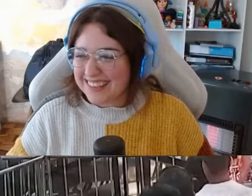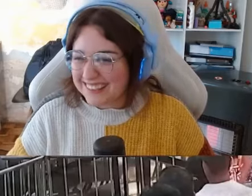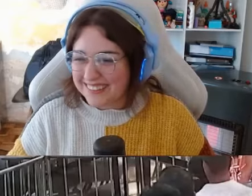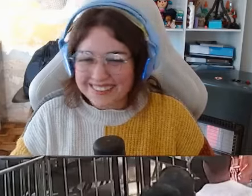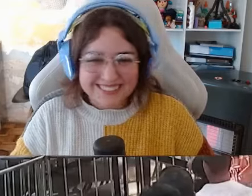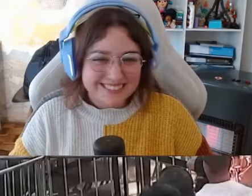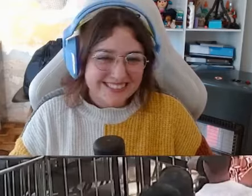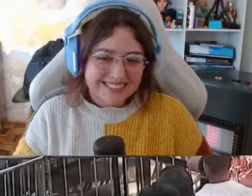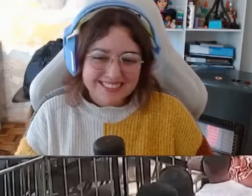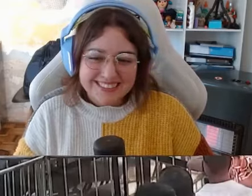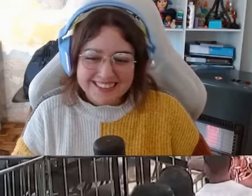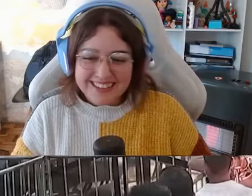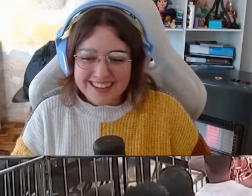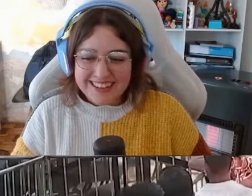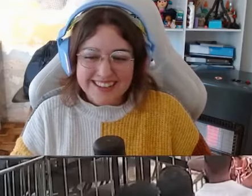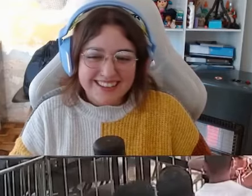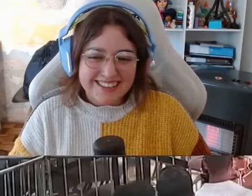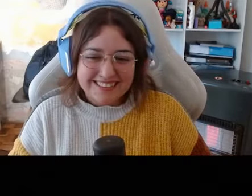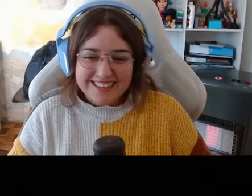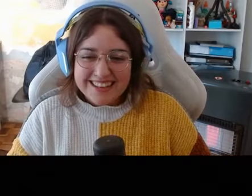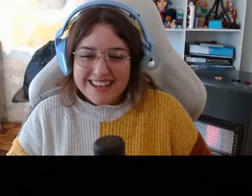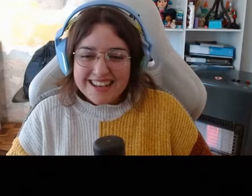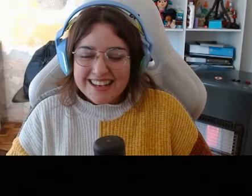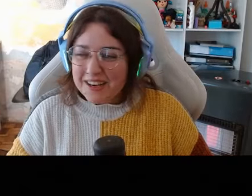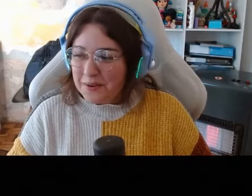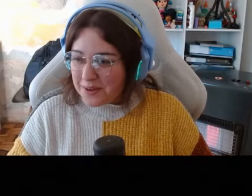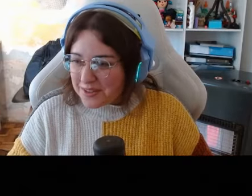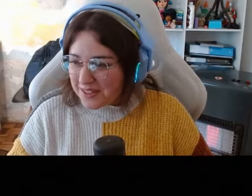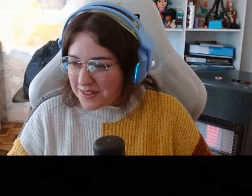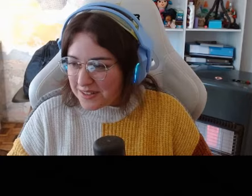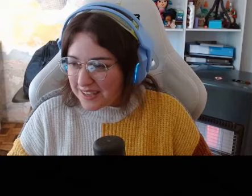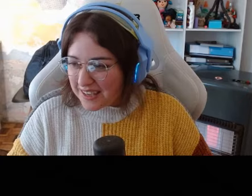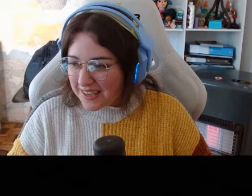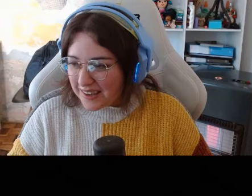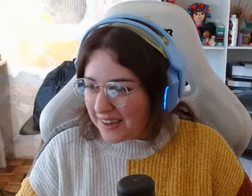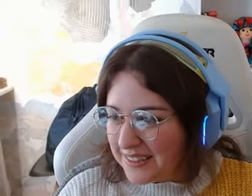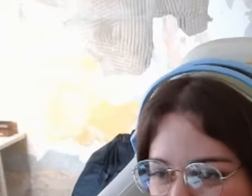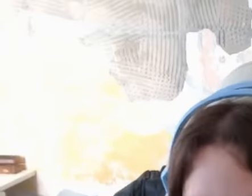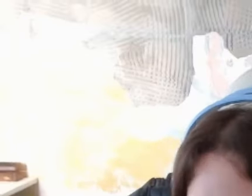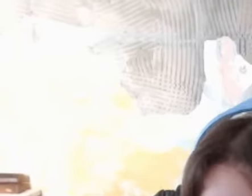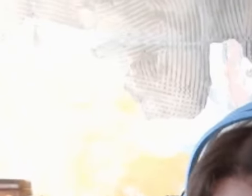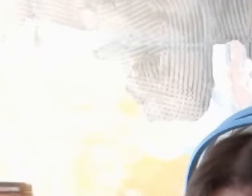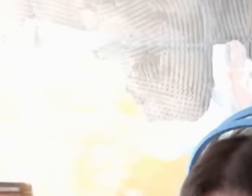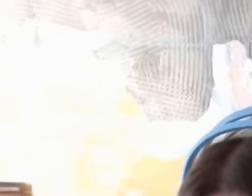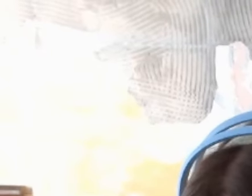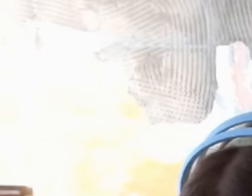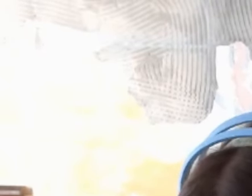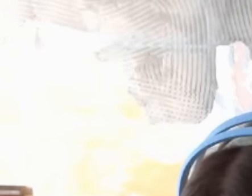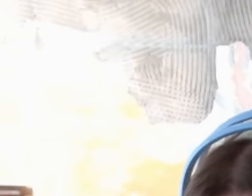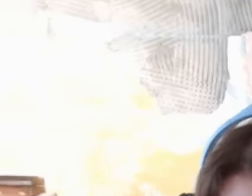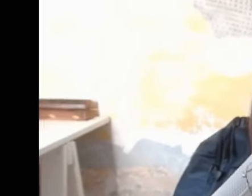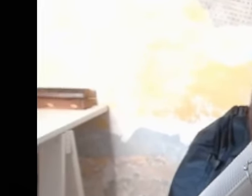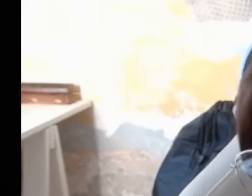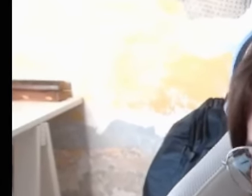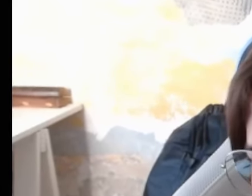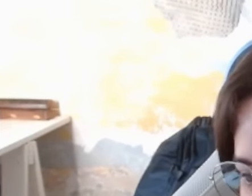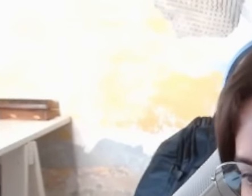¡Qué genio, Dios! No. Les juro, chicos, que ay, me da mucha nostalgia ver esto. Es